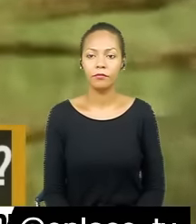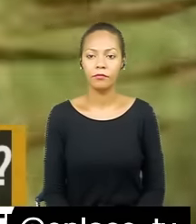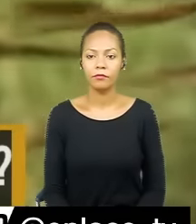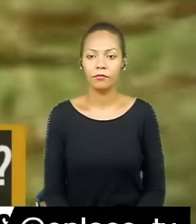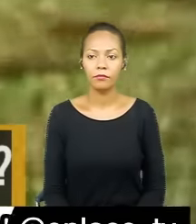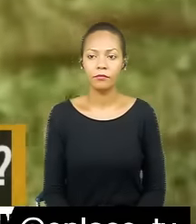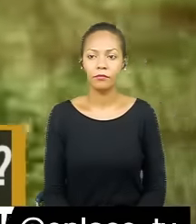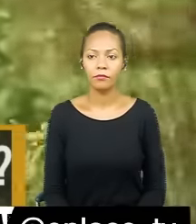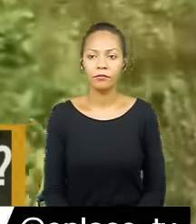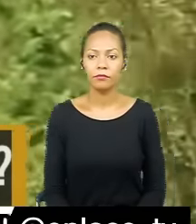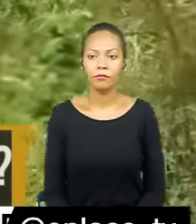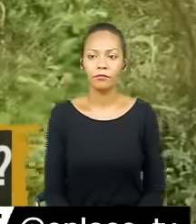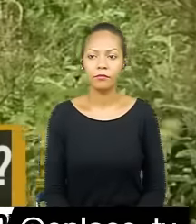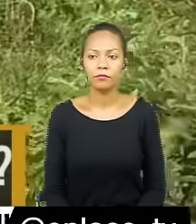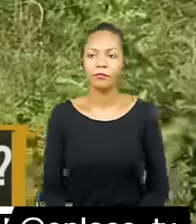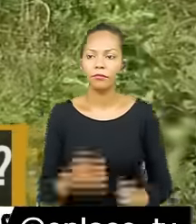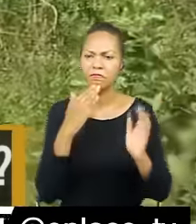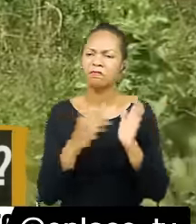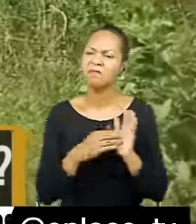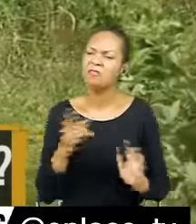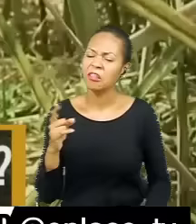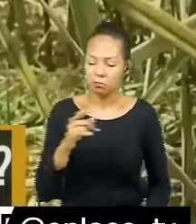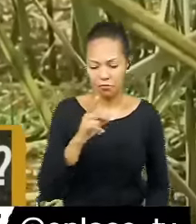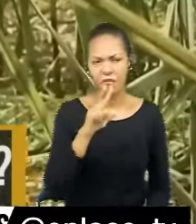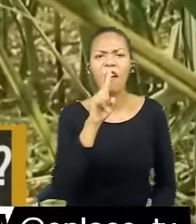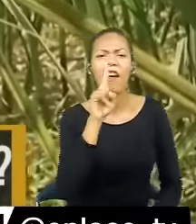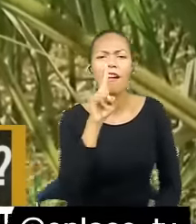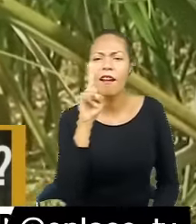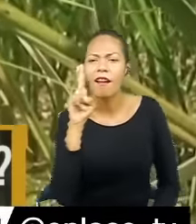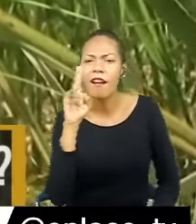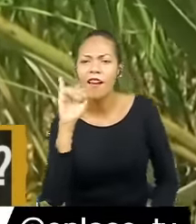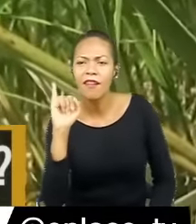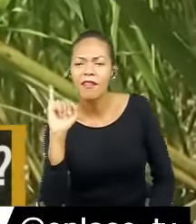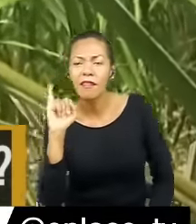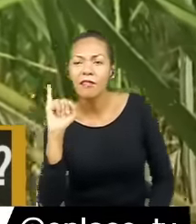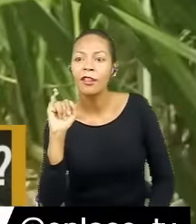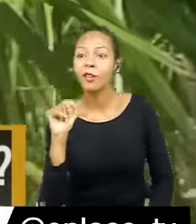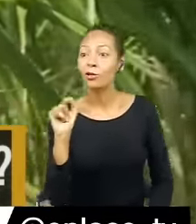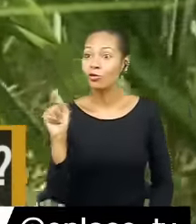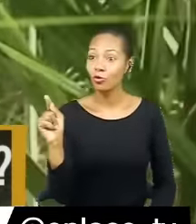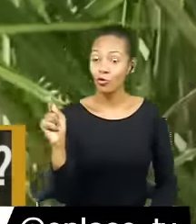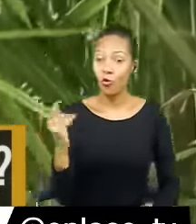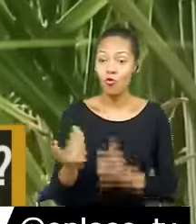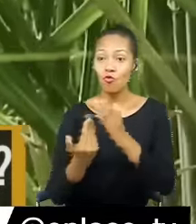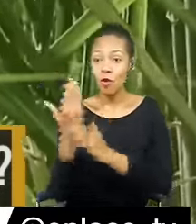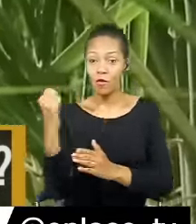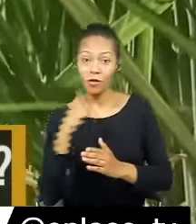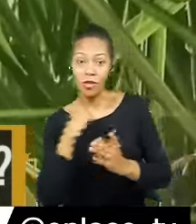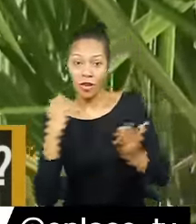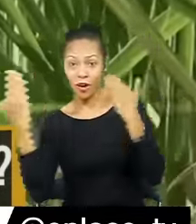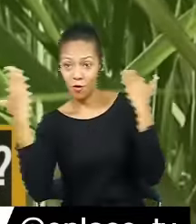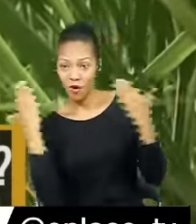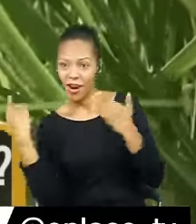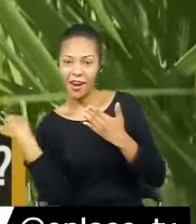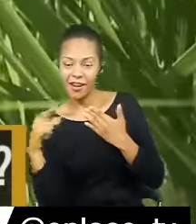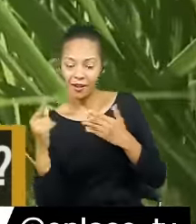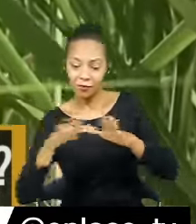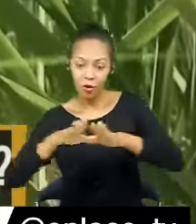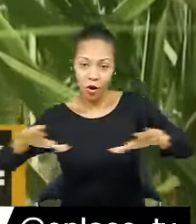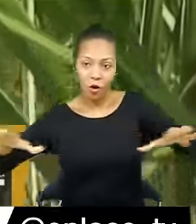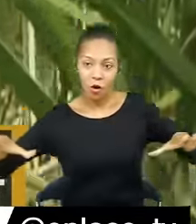Cuando escuche hablar de RRI, se refieren a la Reforma Rural Integral, la cual concibe el territorio rural como un